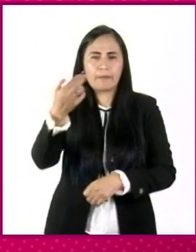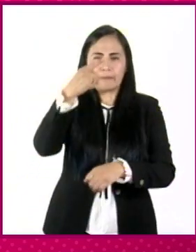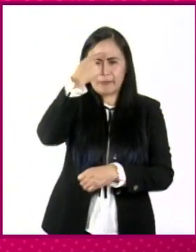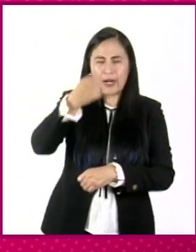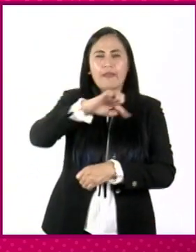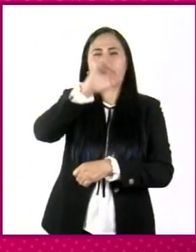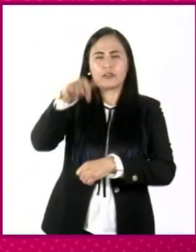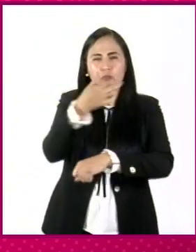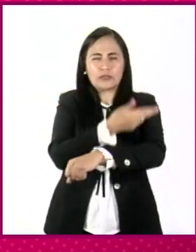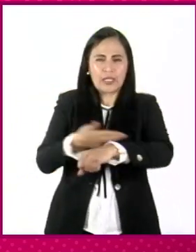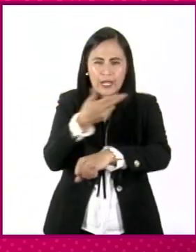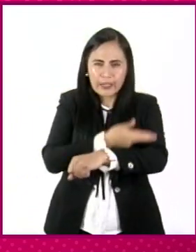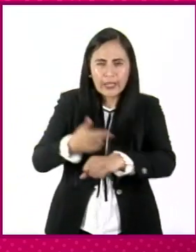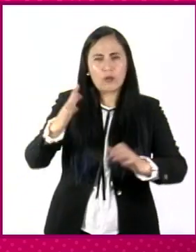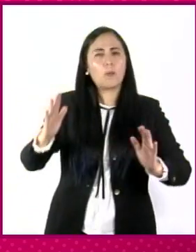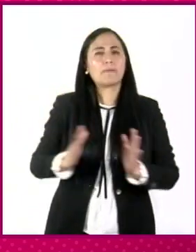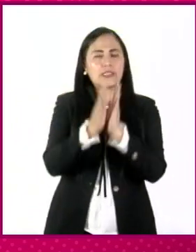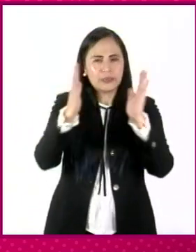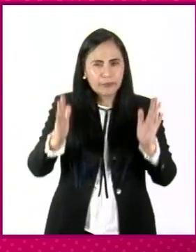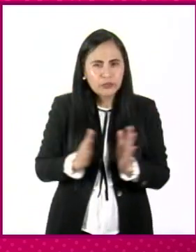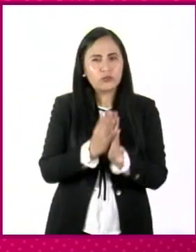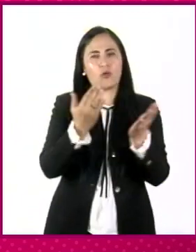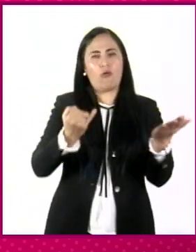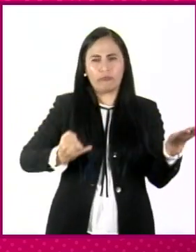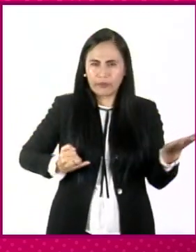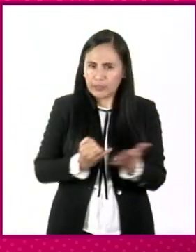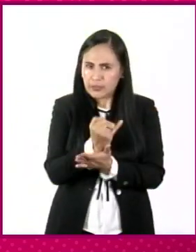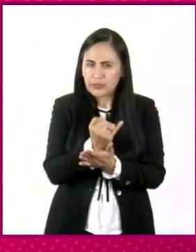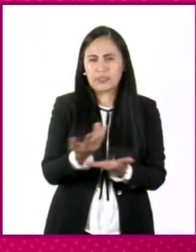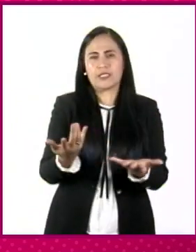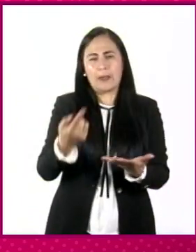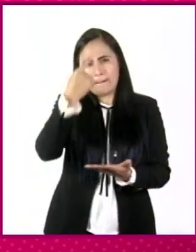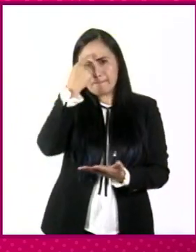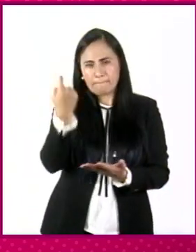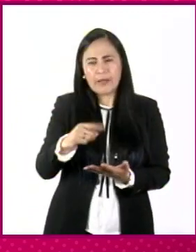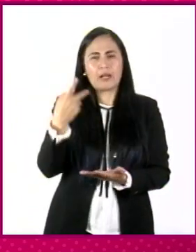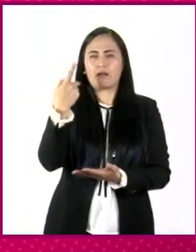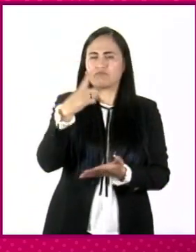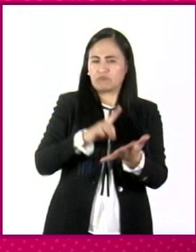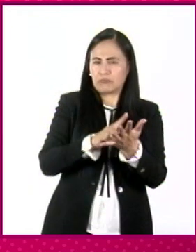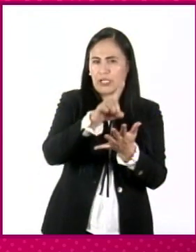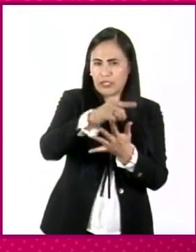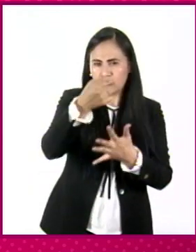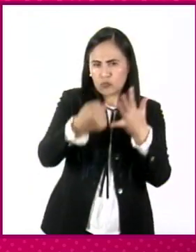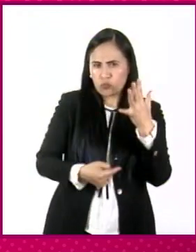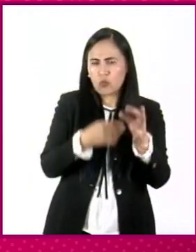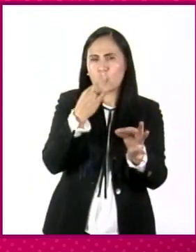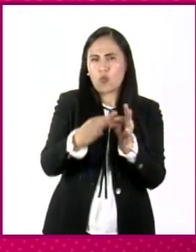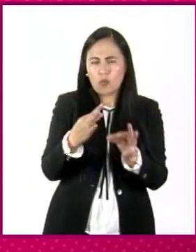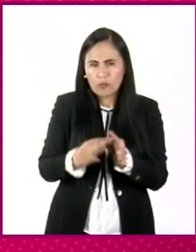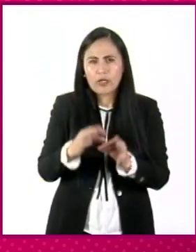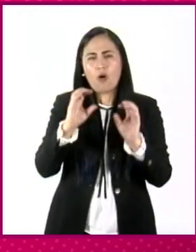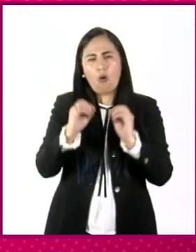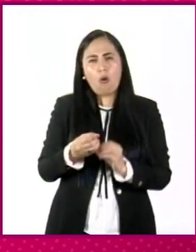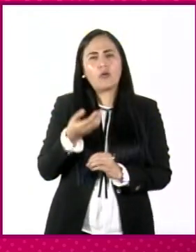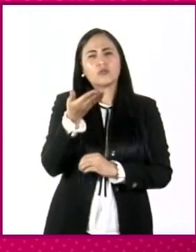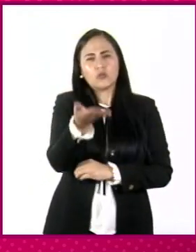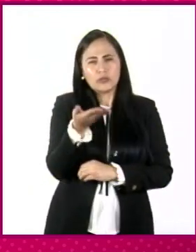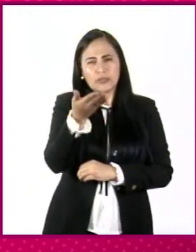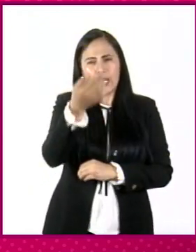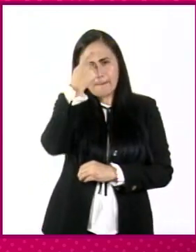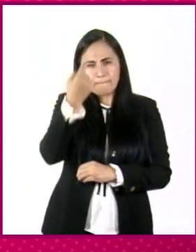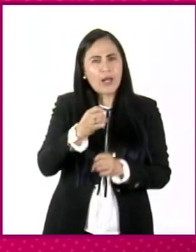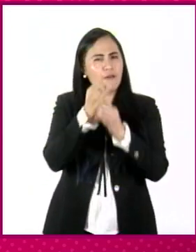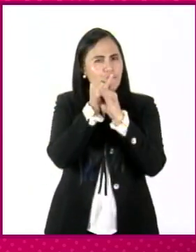la participación, para la toma de decisiones, para el ejercicio de los derechos, para las solicitudes de información.